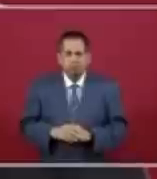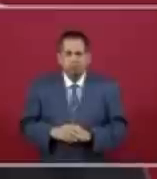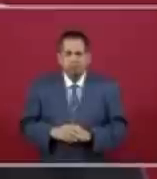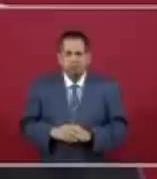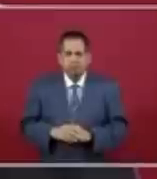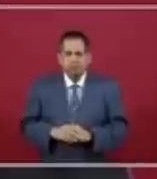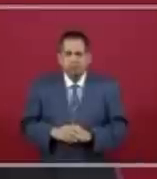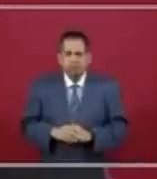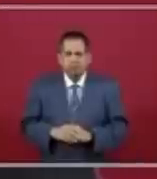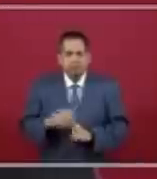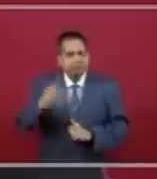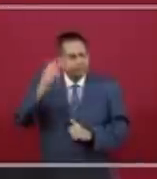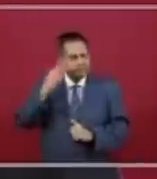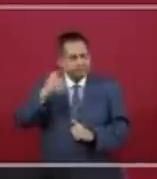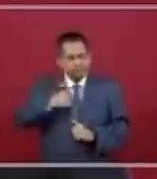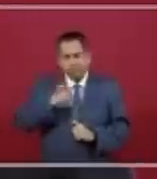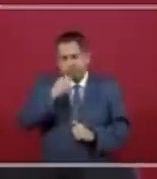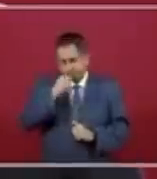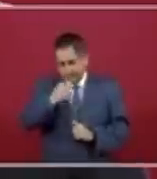Cuando lo dije,